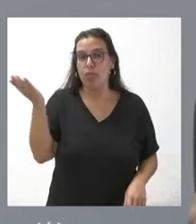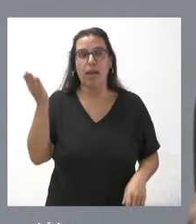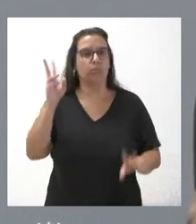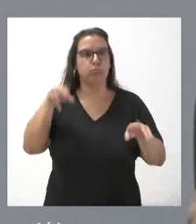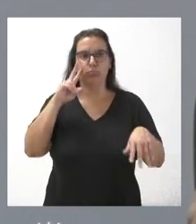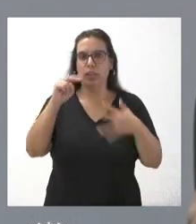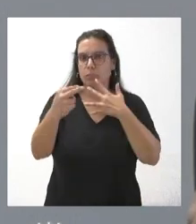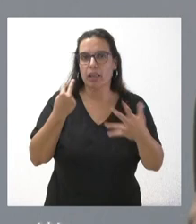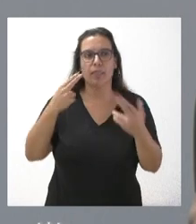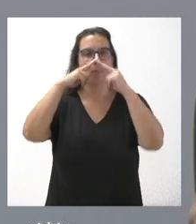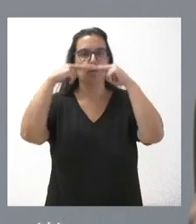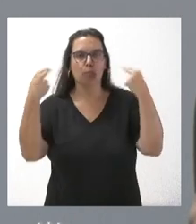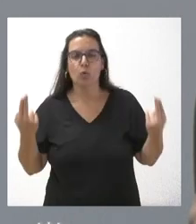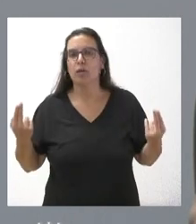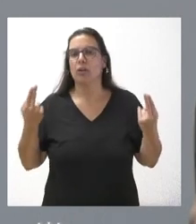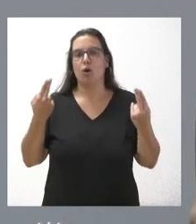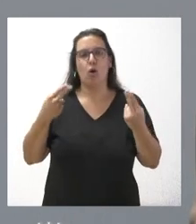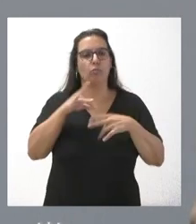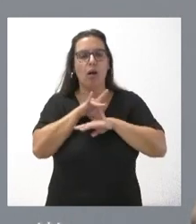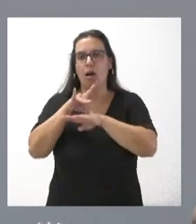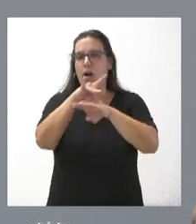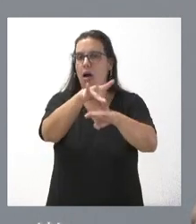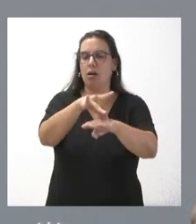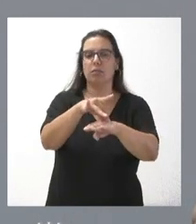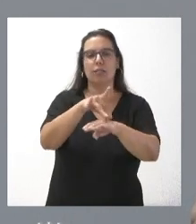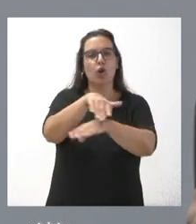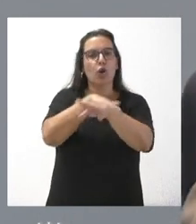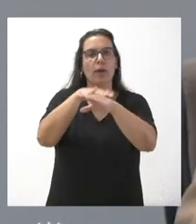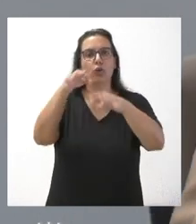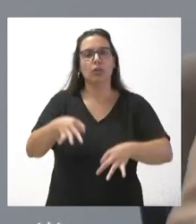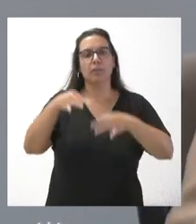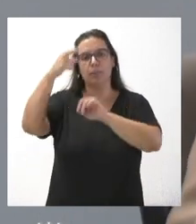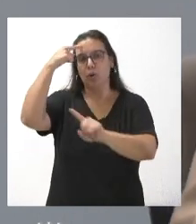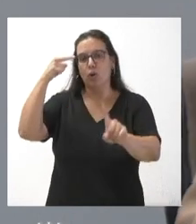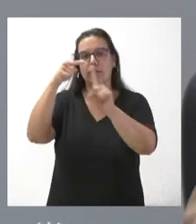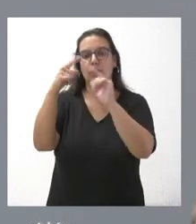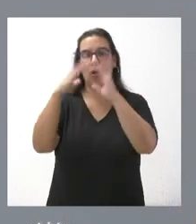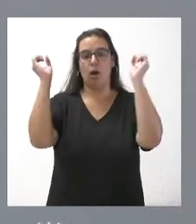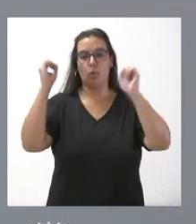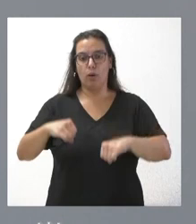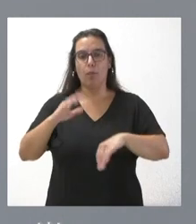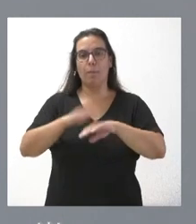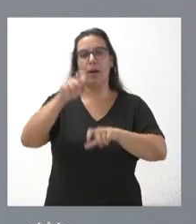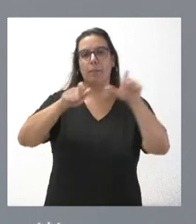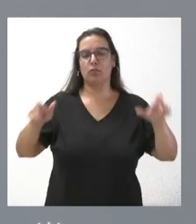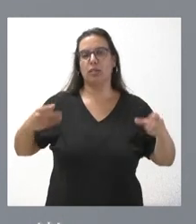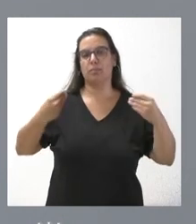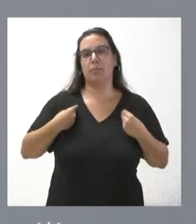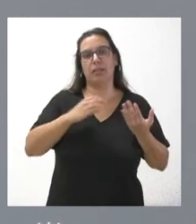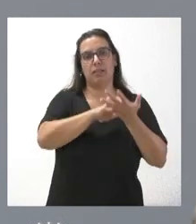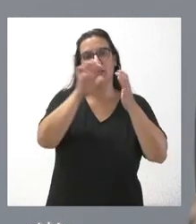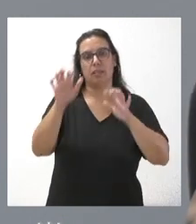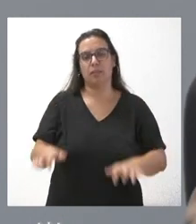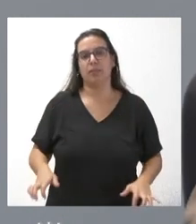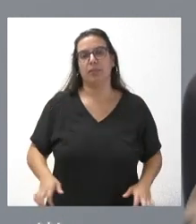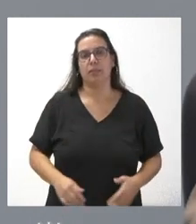transparente, que es público, que es nuestra hoja de ruta y que es un Gobierno siempre pensado en sus acuerdos para las personas de Castilla y